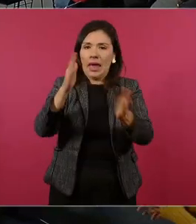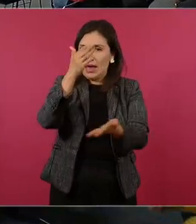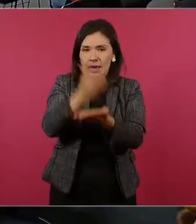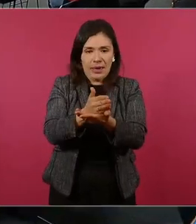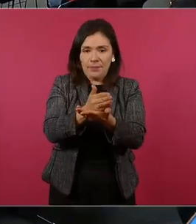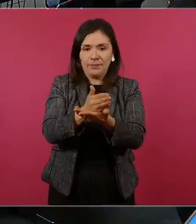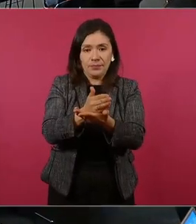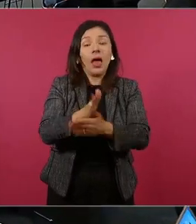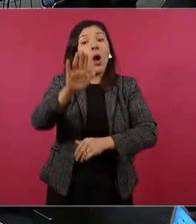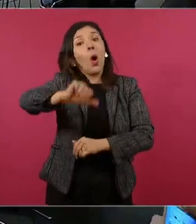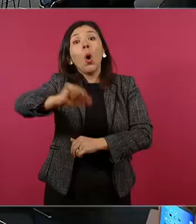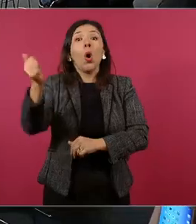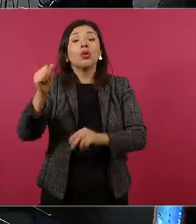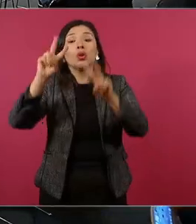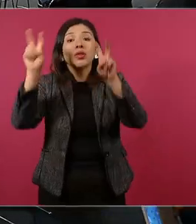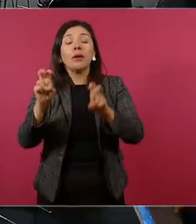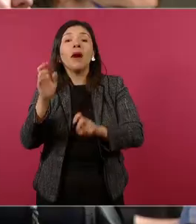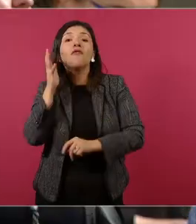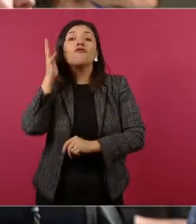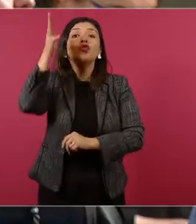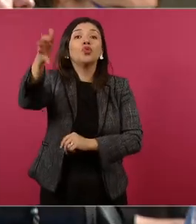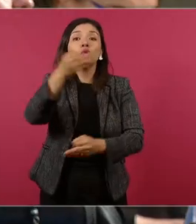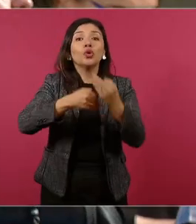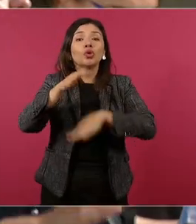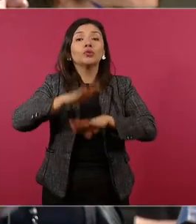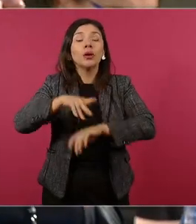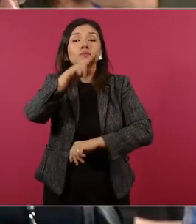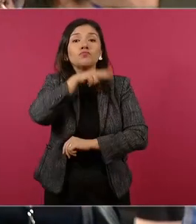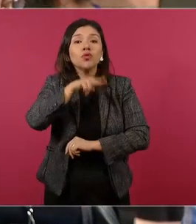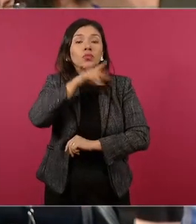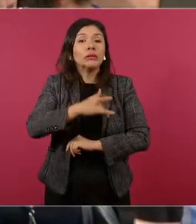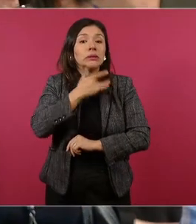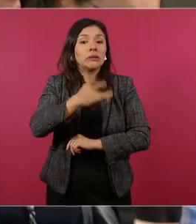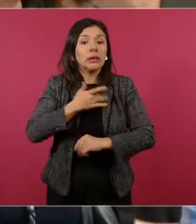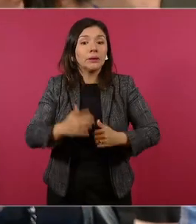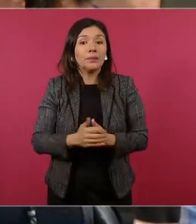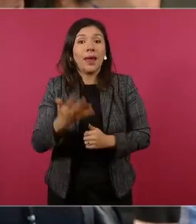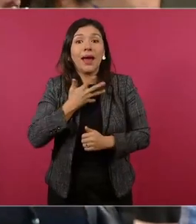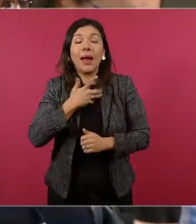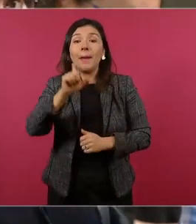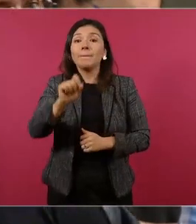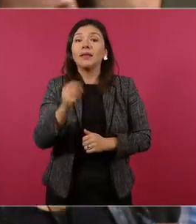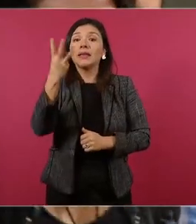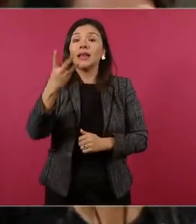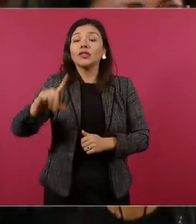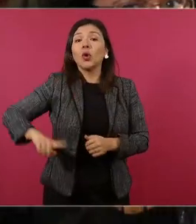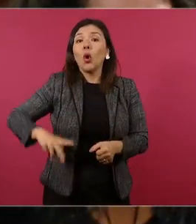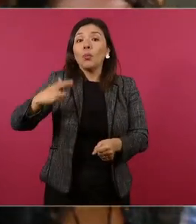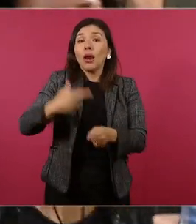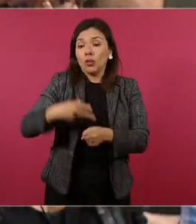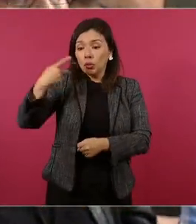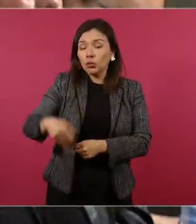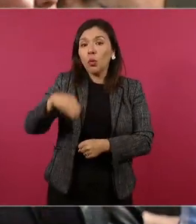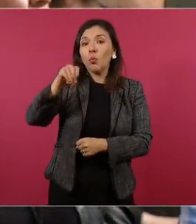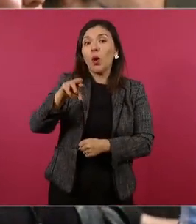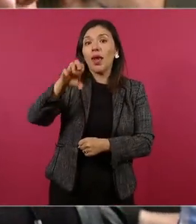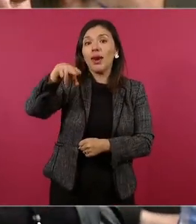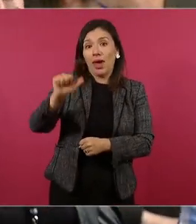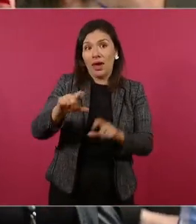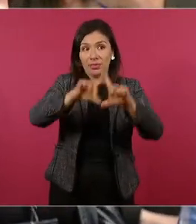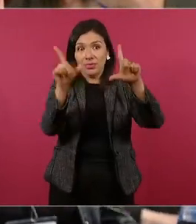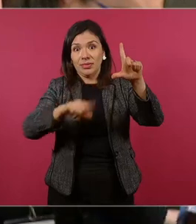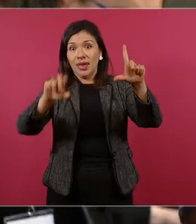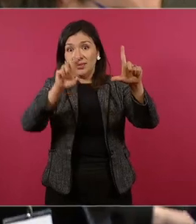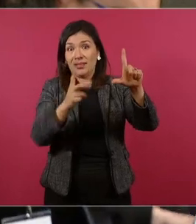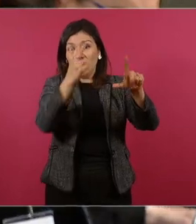pero sí vamos a hablar de algo del futuro que nos preocupa presidente va 23 gobernadores de Morena en todo el de los